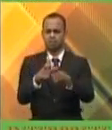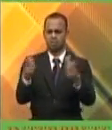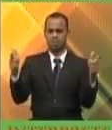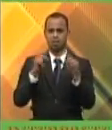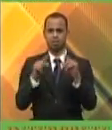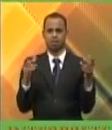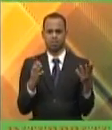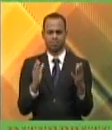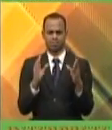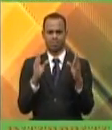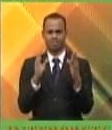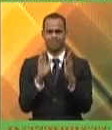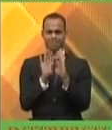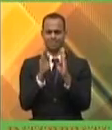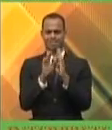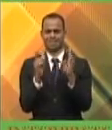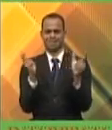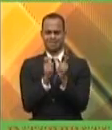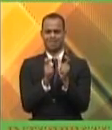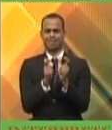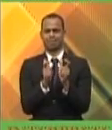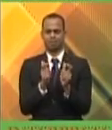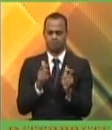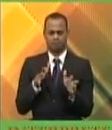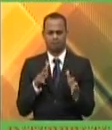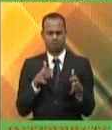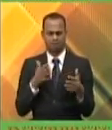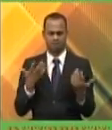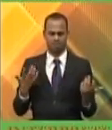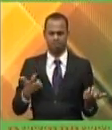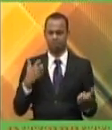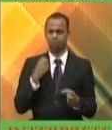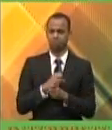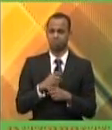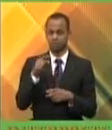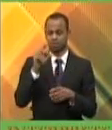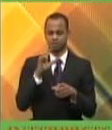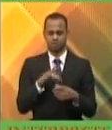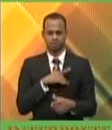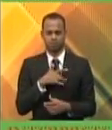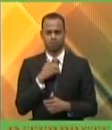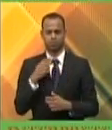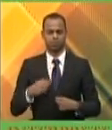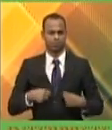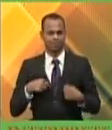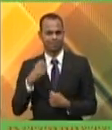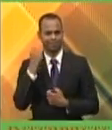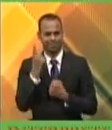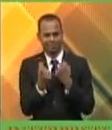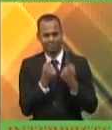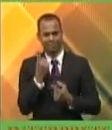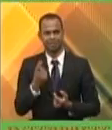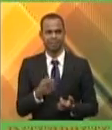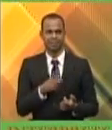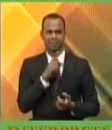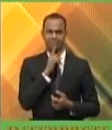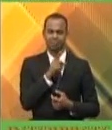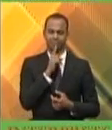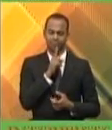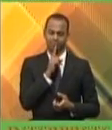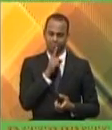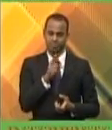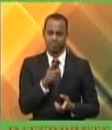dimensiones y así osea cosas tan prácticas que van ligadas tanto a la humanidad fue realmente